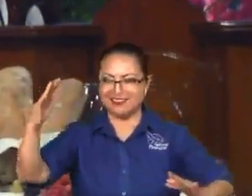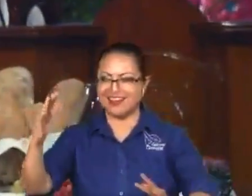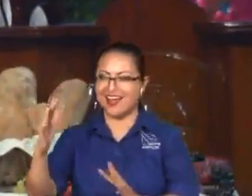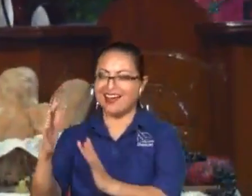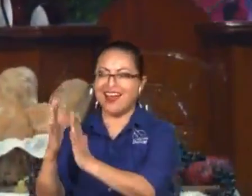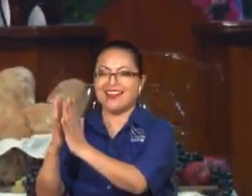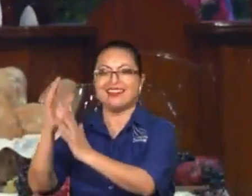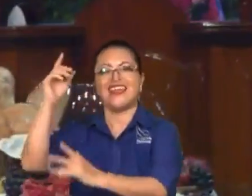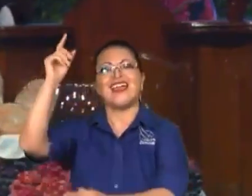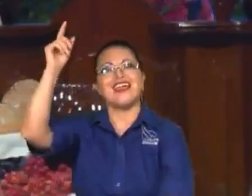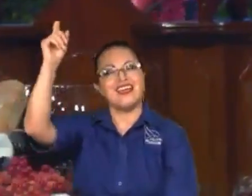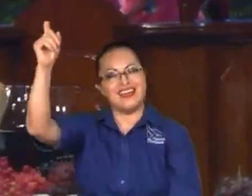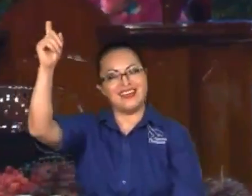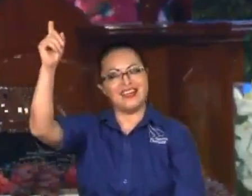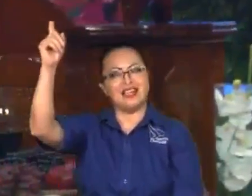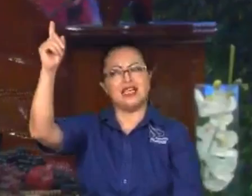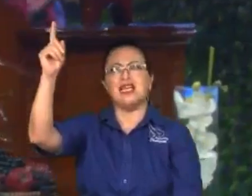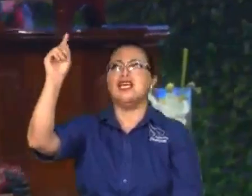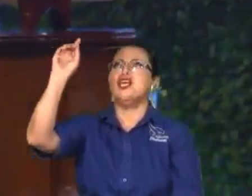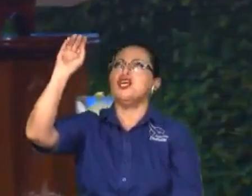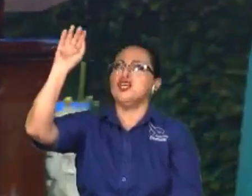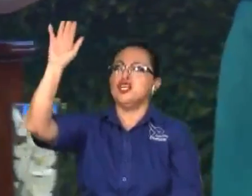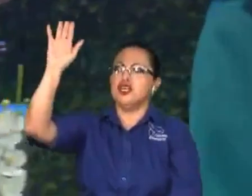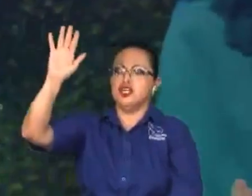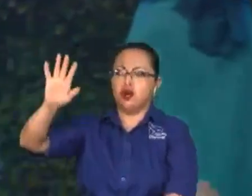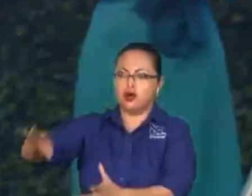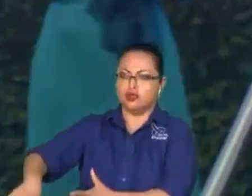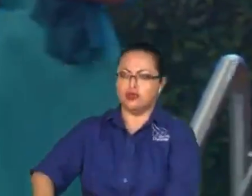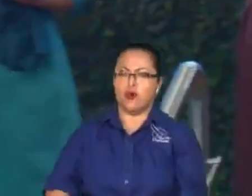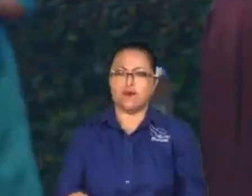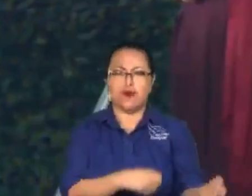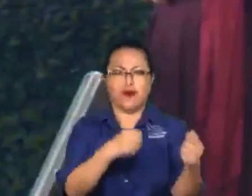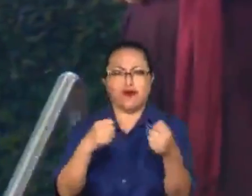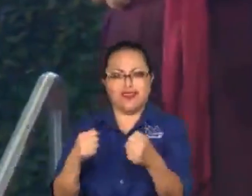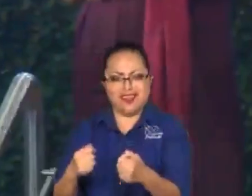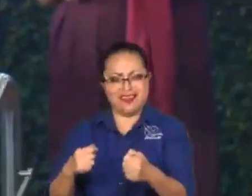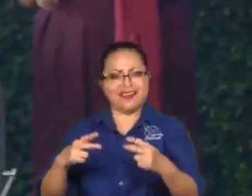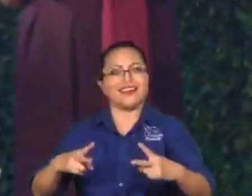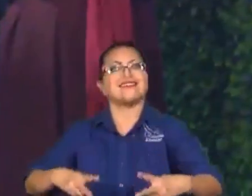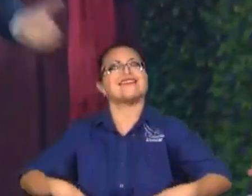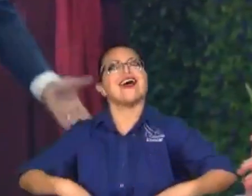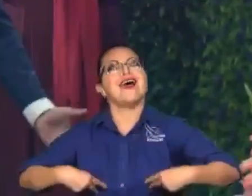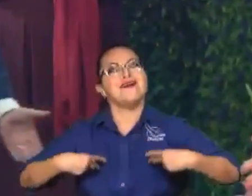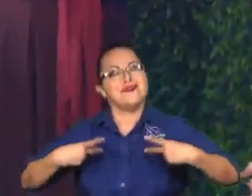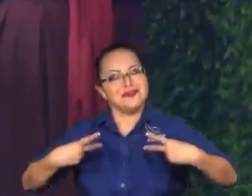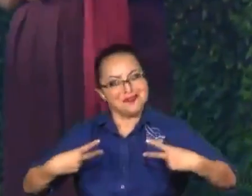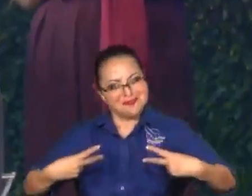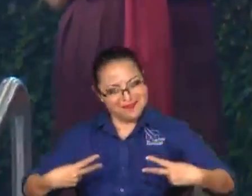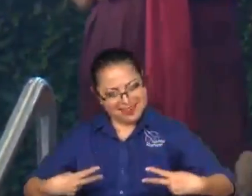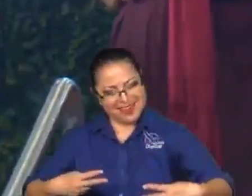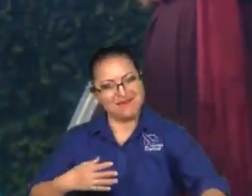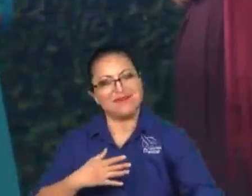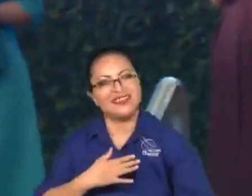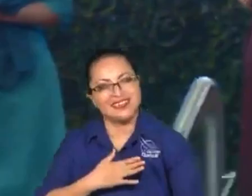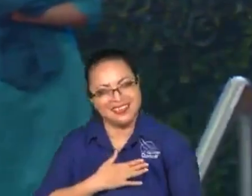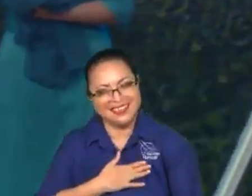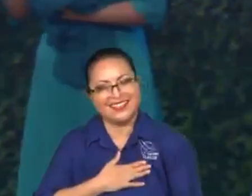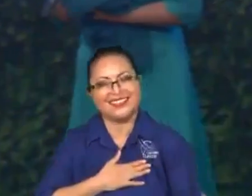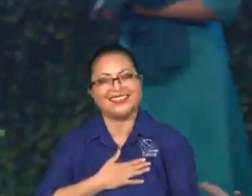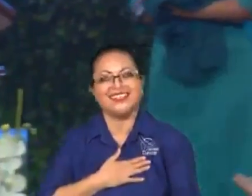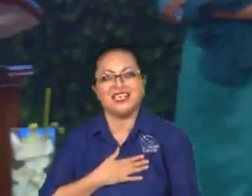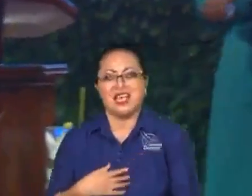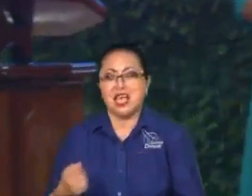para estar ante Él y nos restauró con su poder. ¡Dilo!